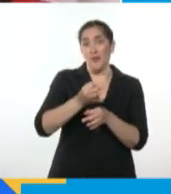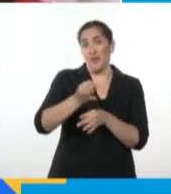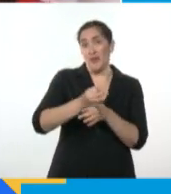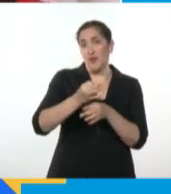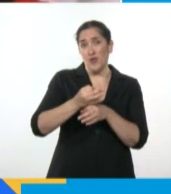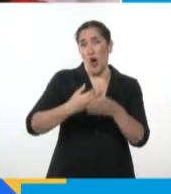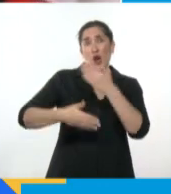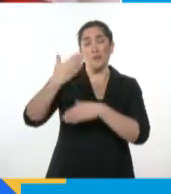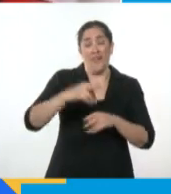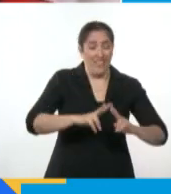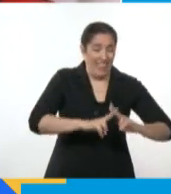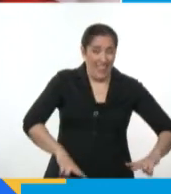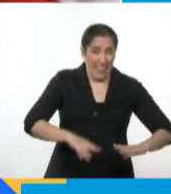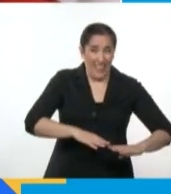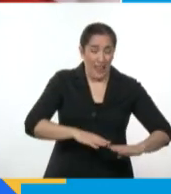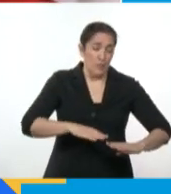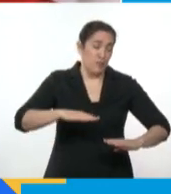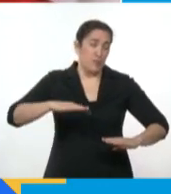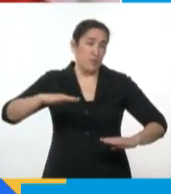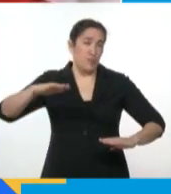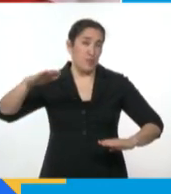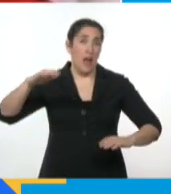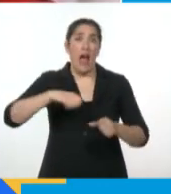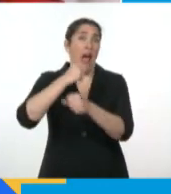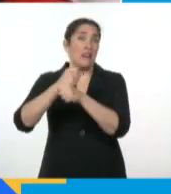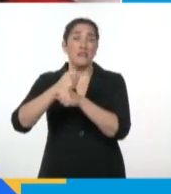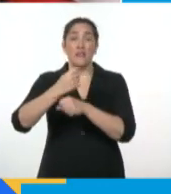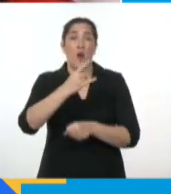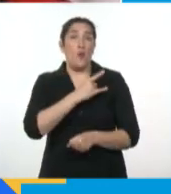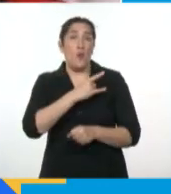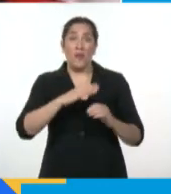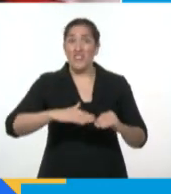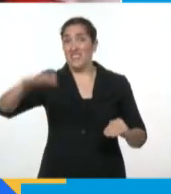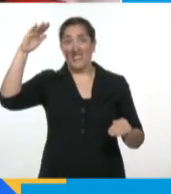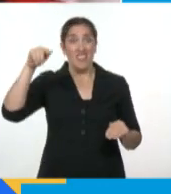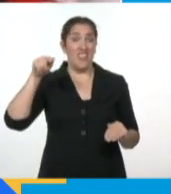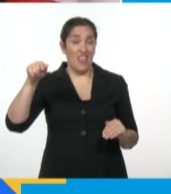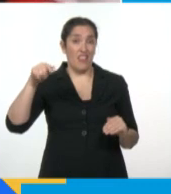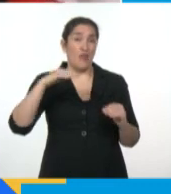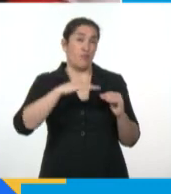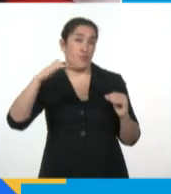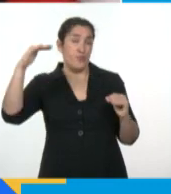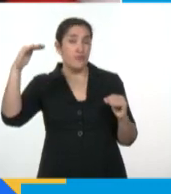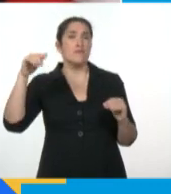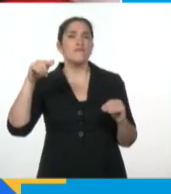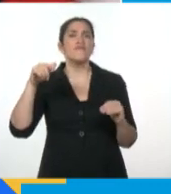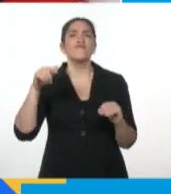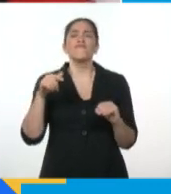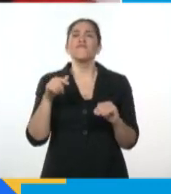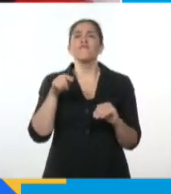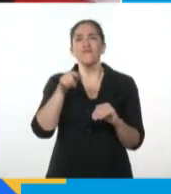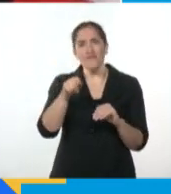el preescolar hasta la vida universitaria insiste sobre